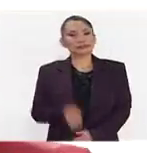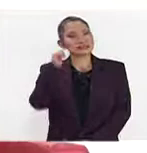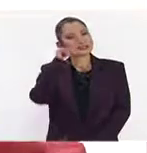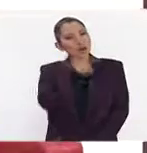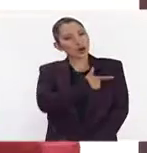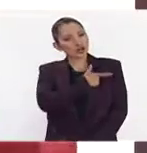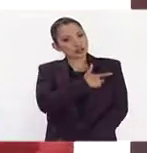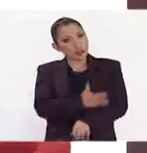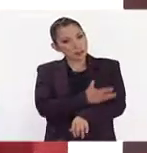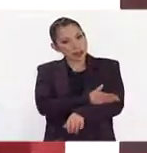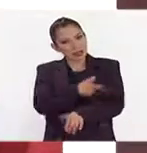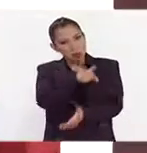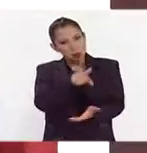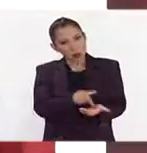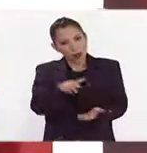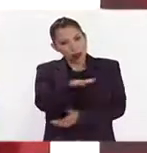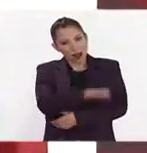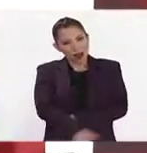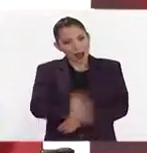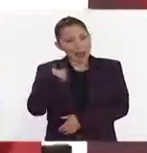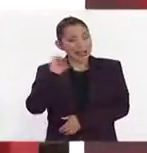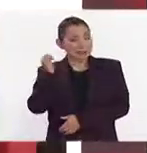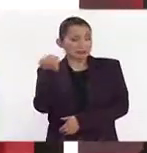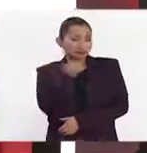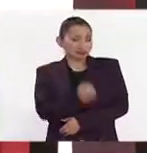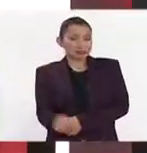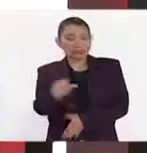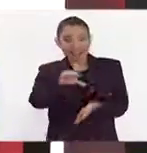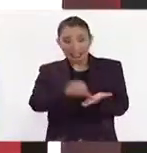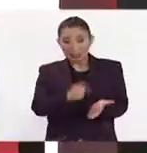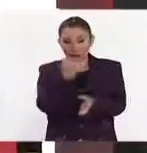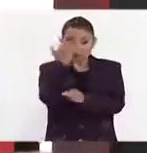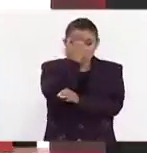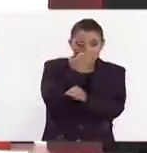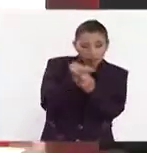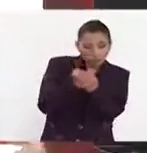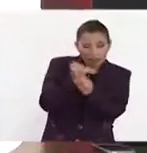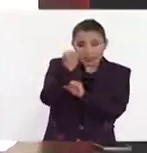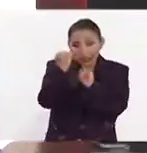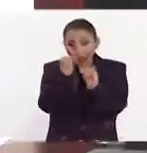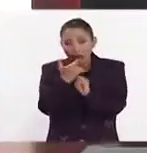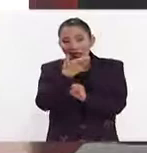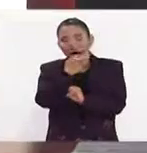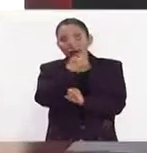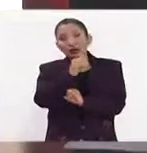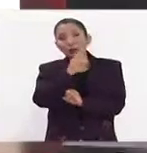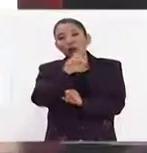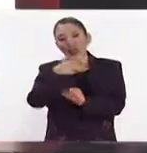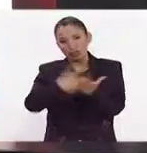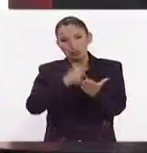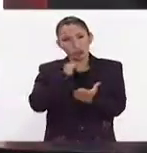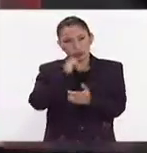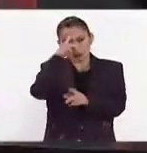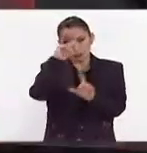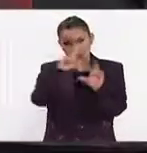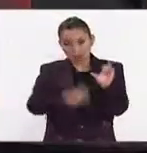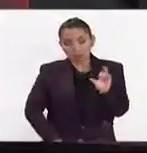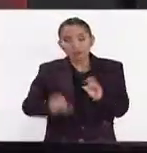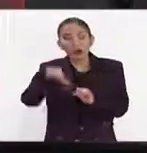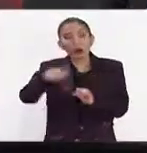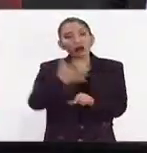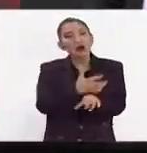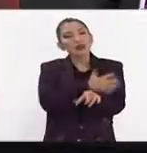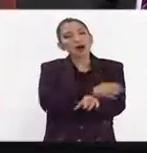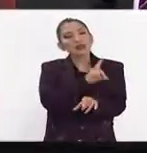Siempre es un gusto que estén aquí en el estudio los expertos del Centro de Estudios Internacionales, Gilberto Bosque, del Senado de la República. Hoy está